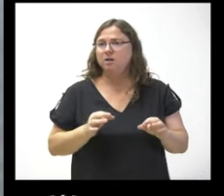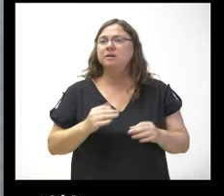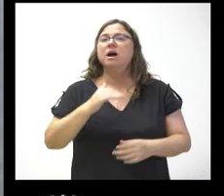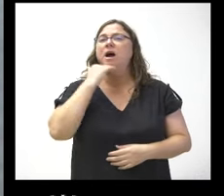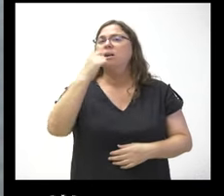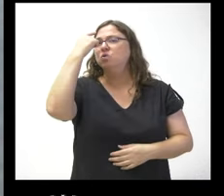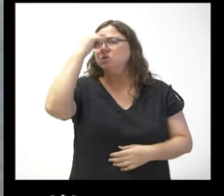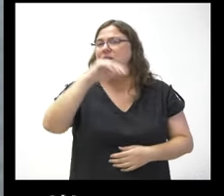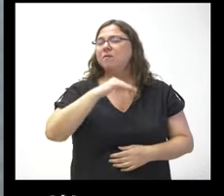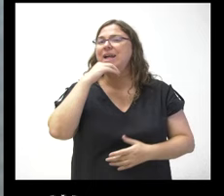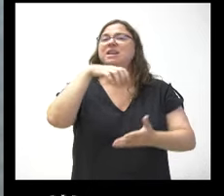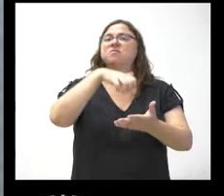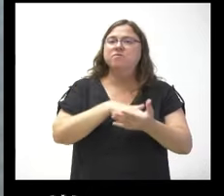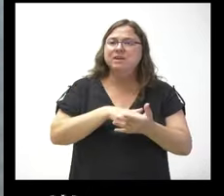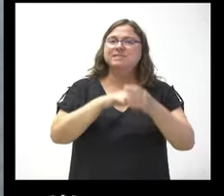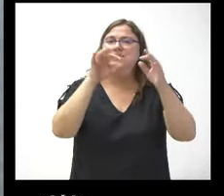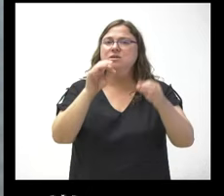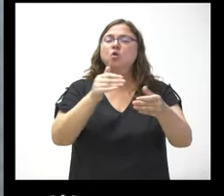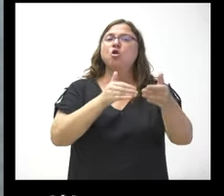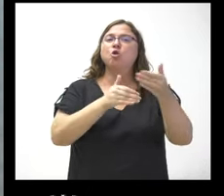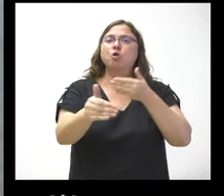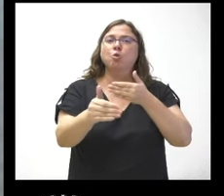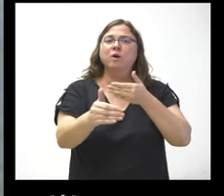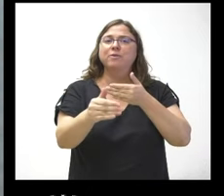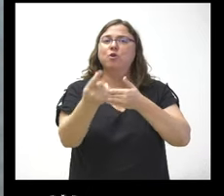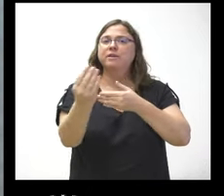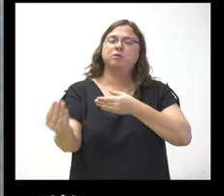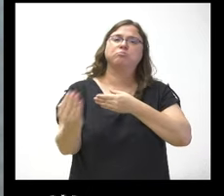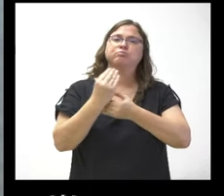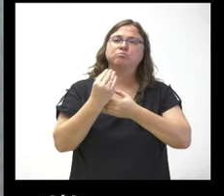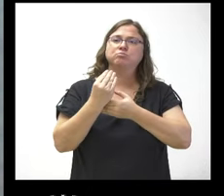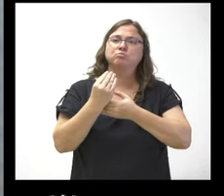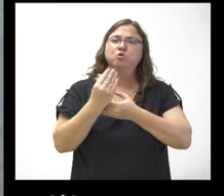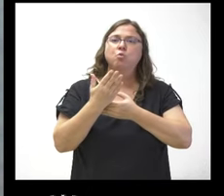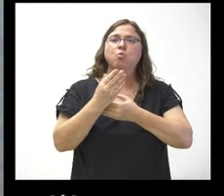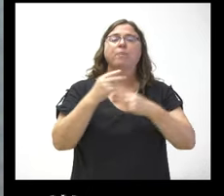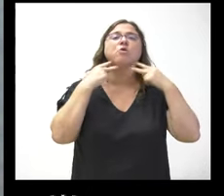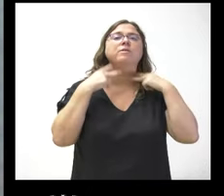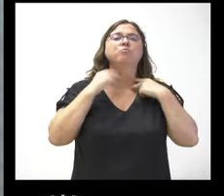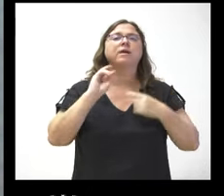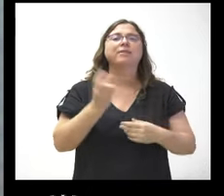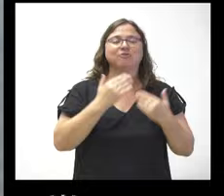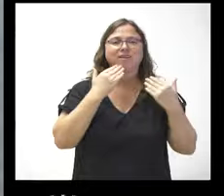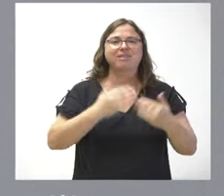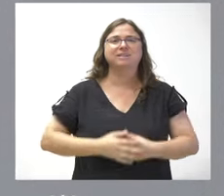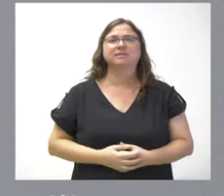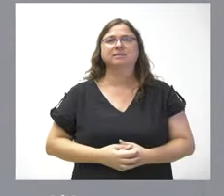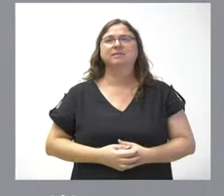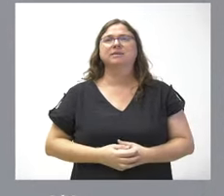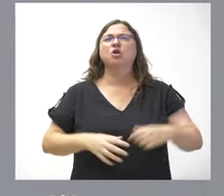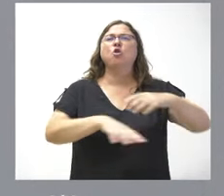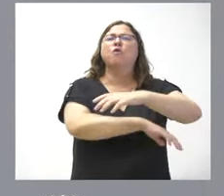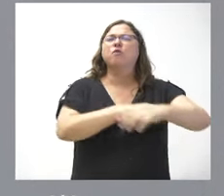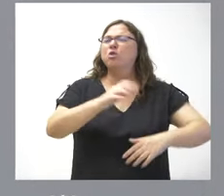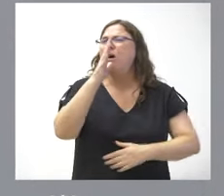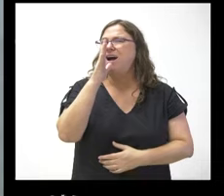saben si tienen una fecha concreta cuándo va a llegar ese dinero a a todas las diputaciones gracias de fondos para